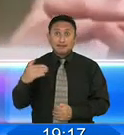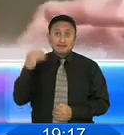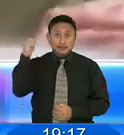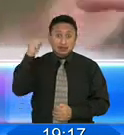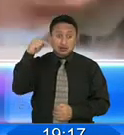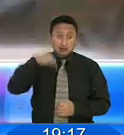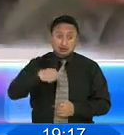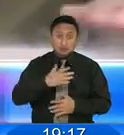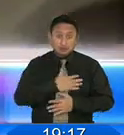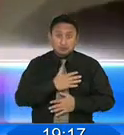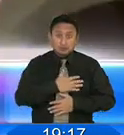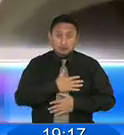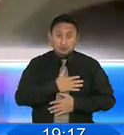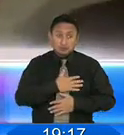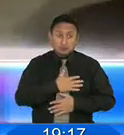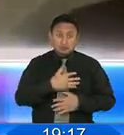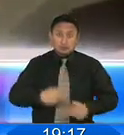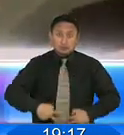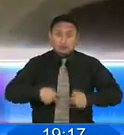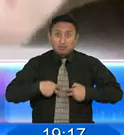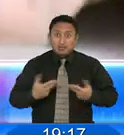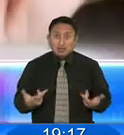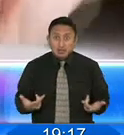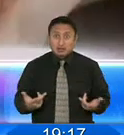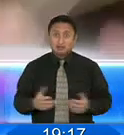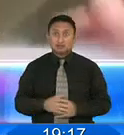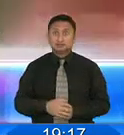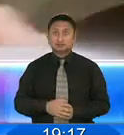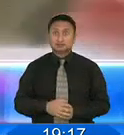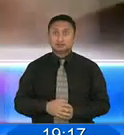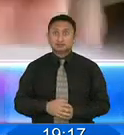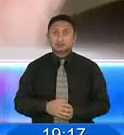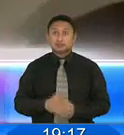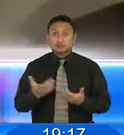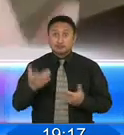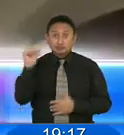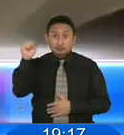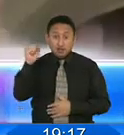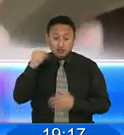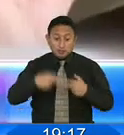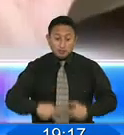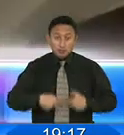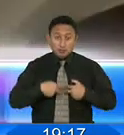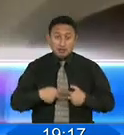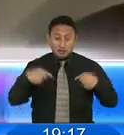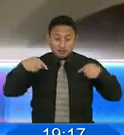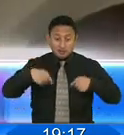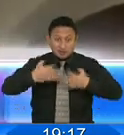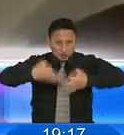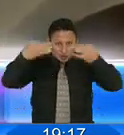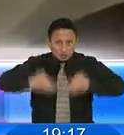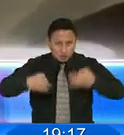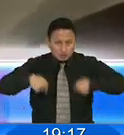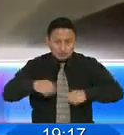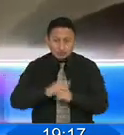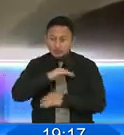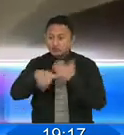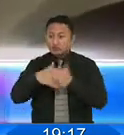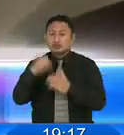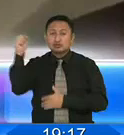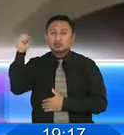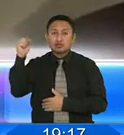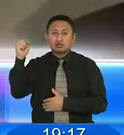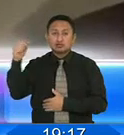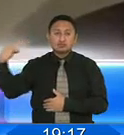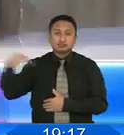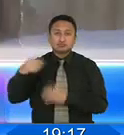derecho mayor, que es la vida. Si no hay derecho a la vida plenamente garantizado, todos los demás derechos entran